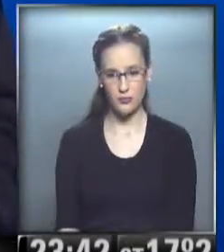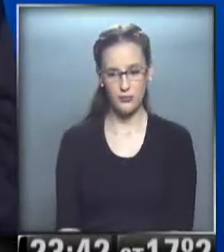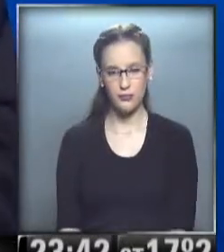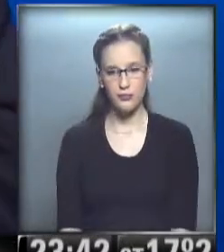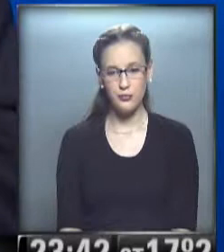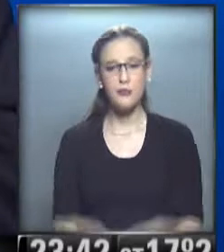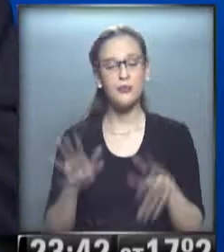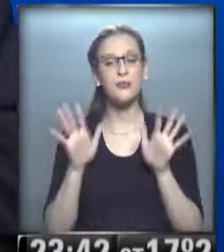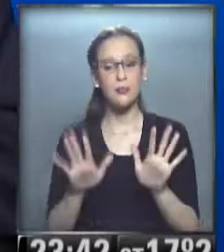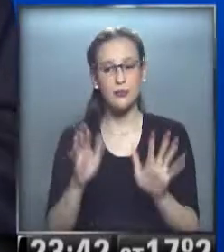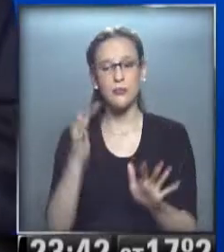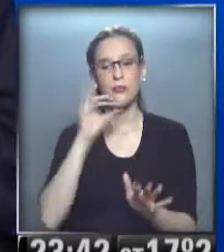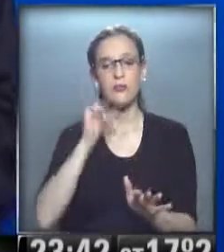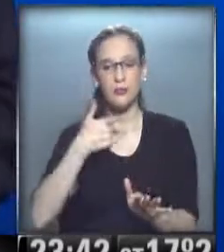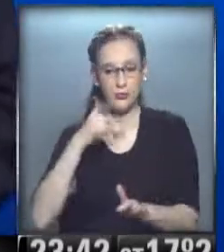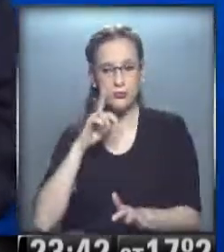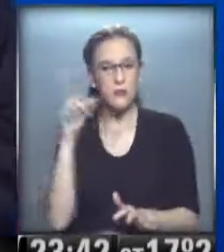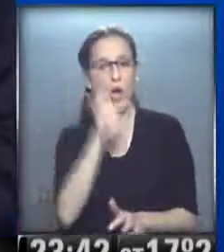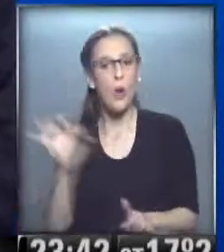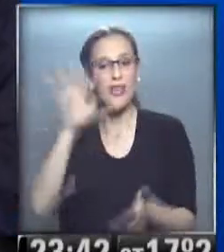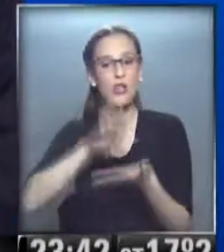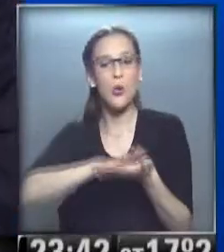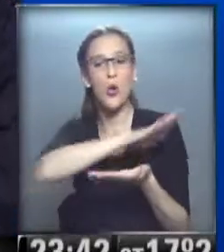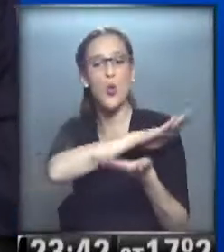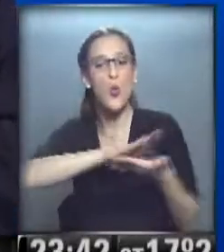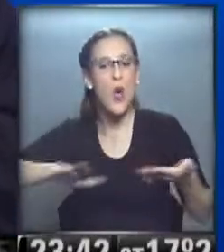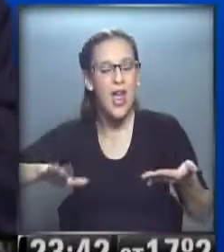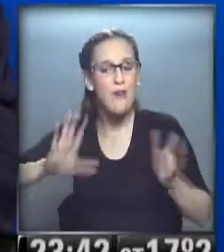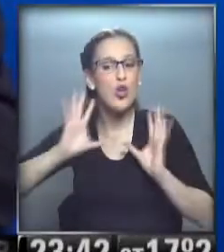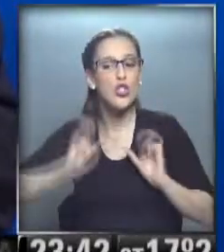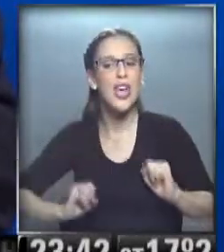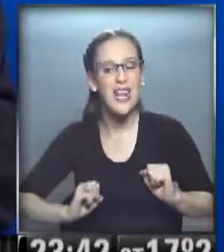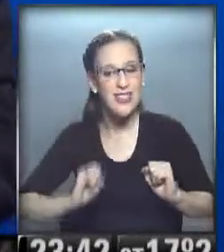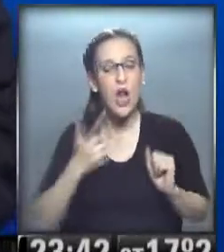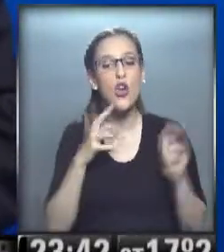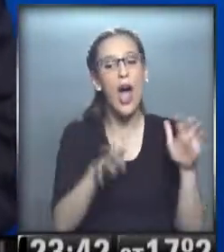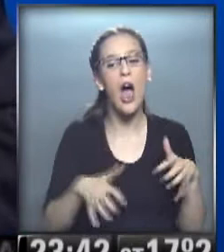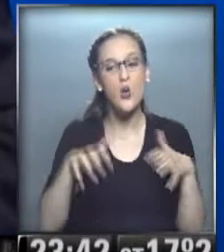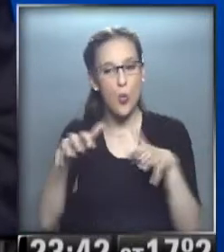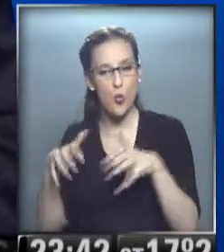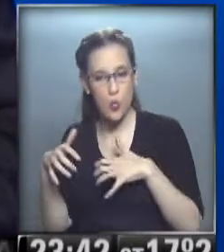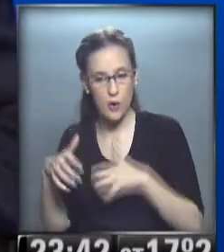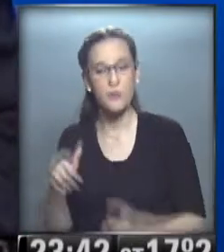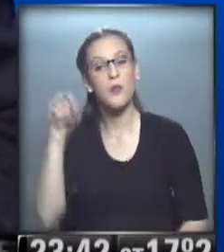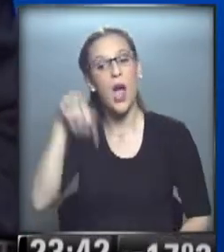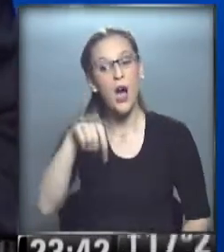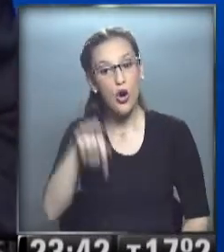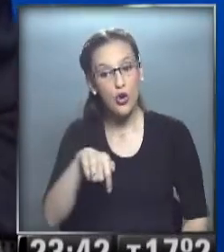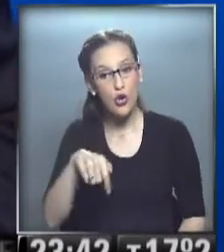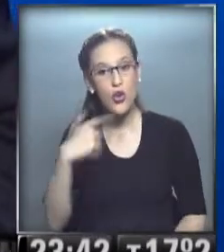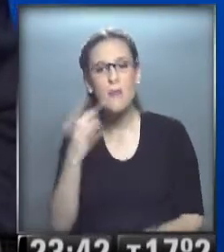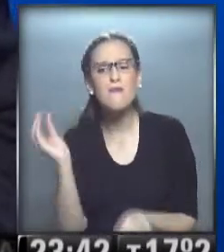Allí Bussi opinando sobre el nuevo secretario de Agricultura. Vamos ahora a ver